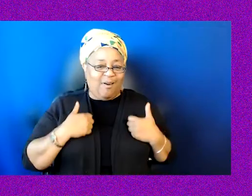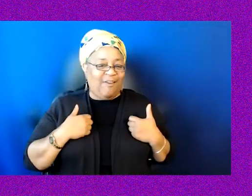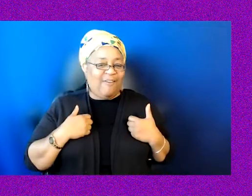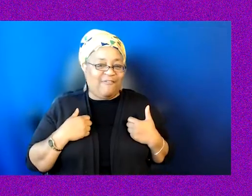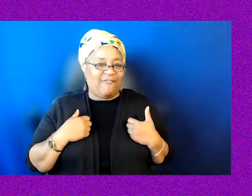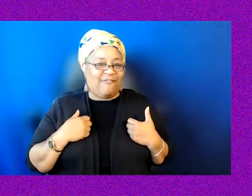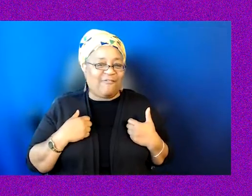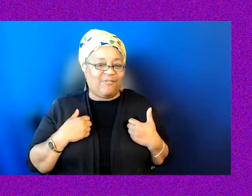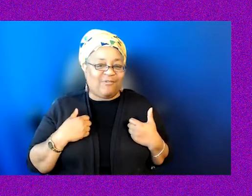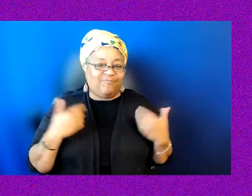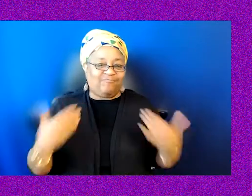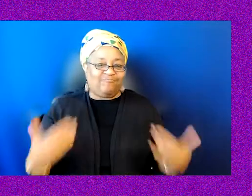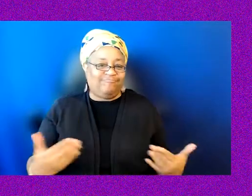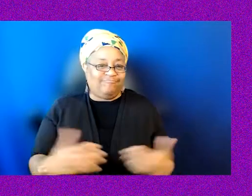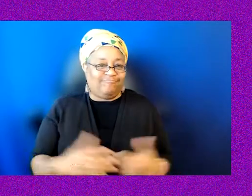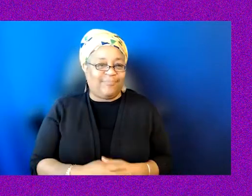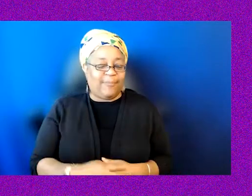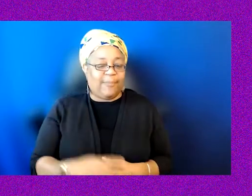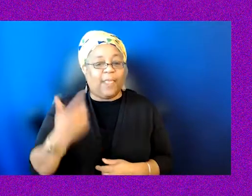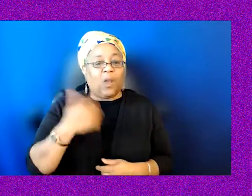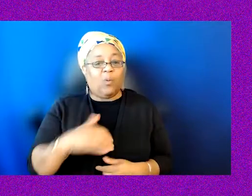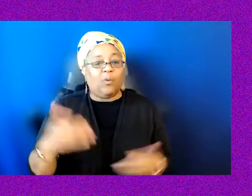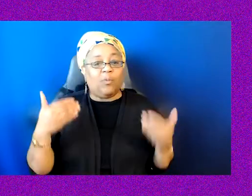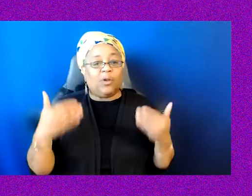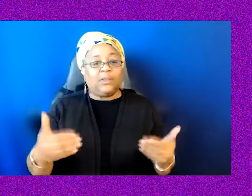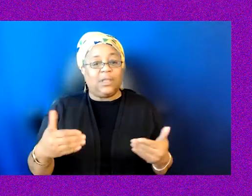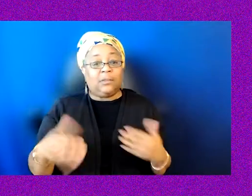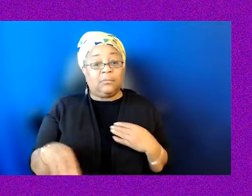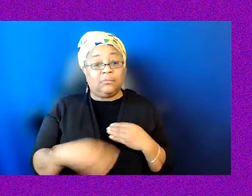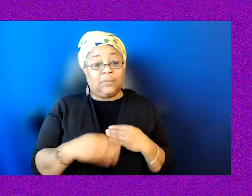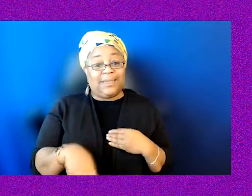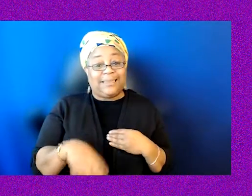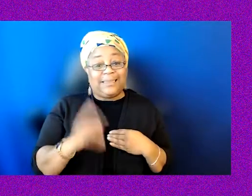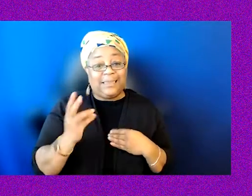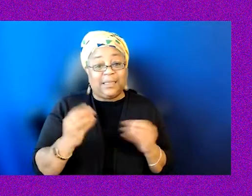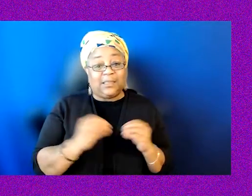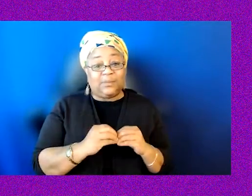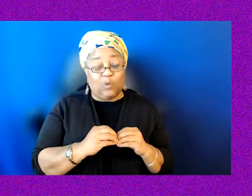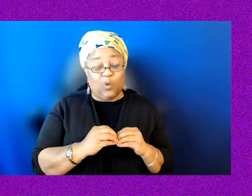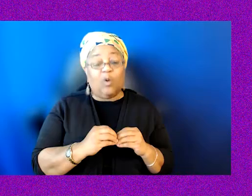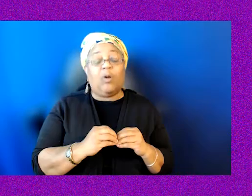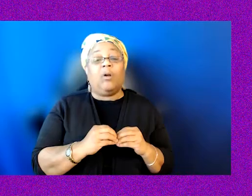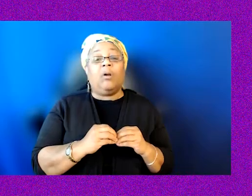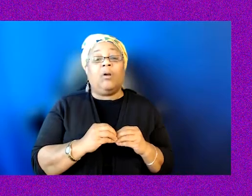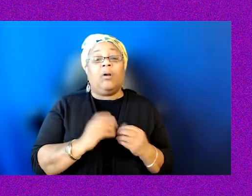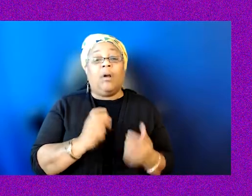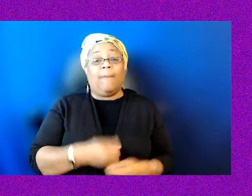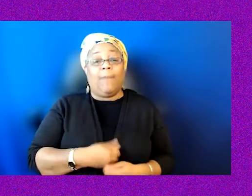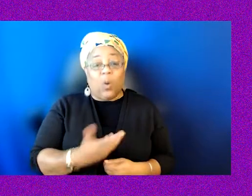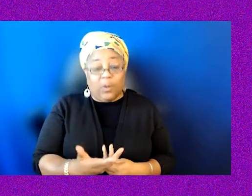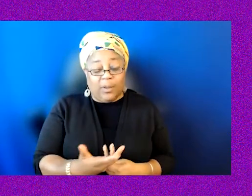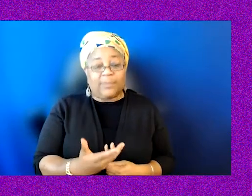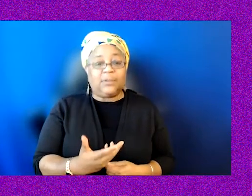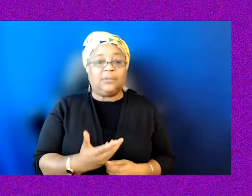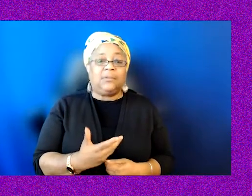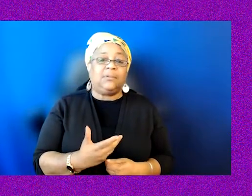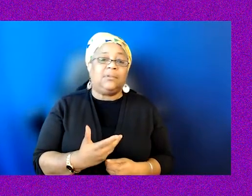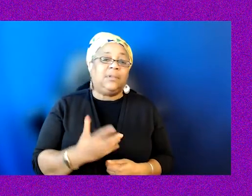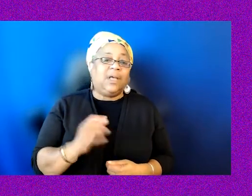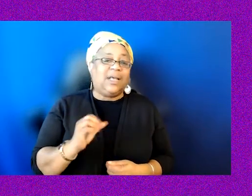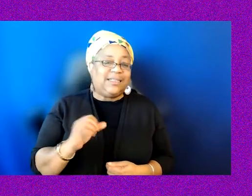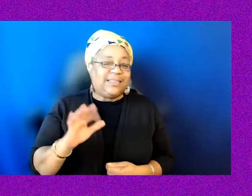y ser valientes en nuestra lucha contra opresión. Lo que tenemos aquí